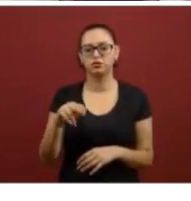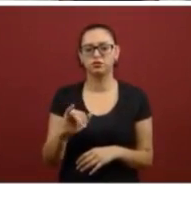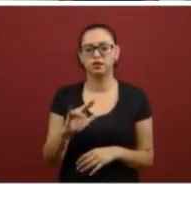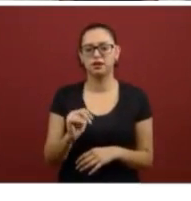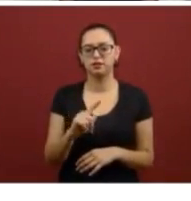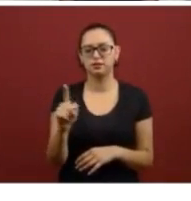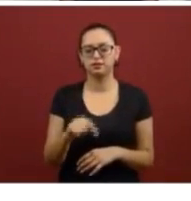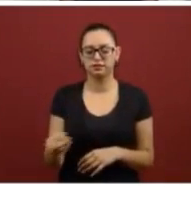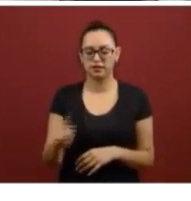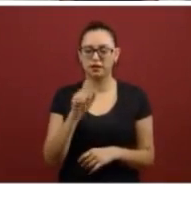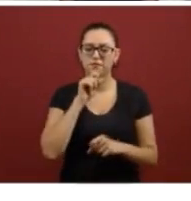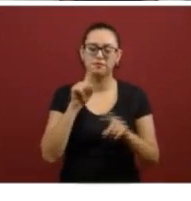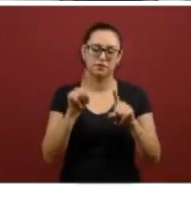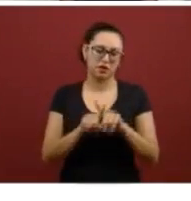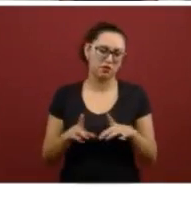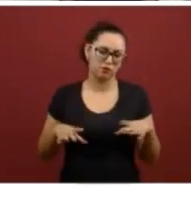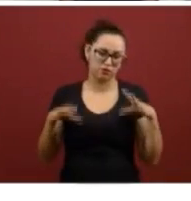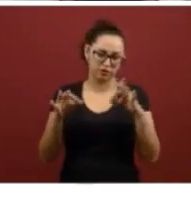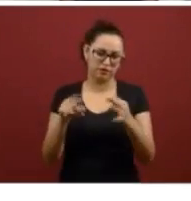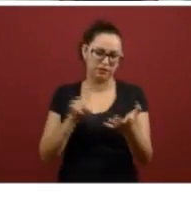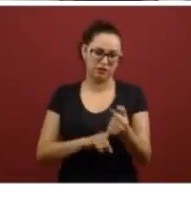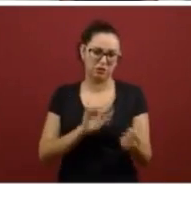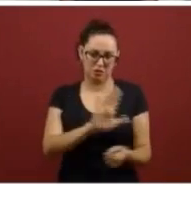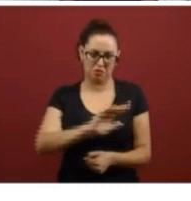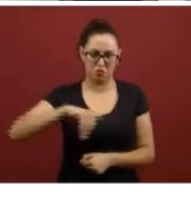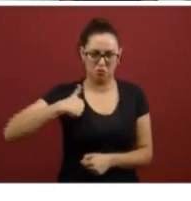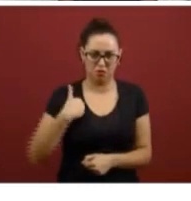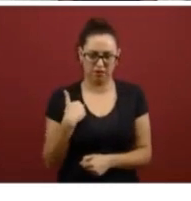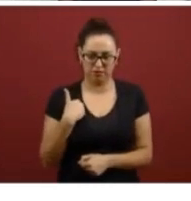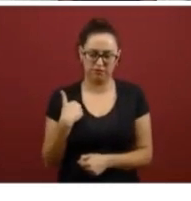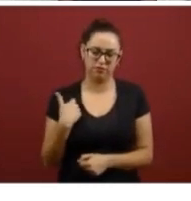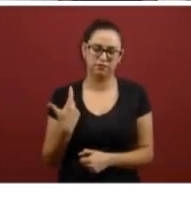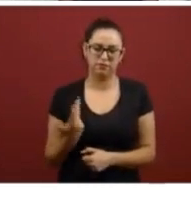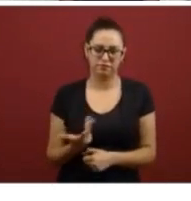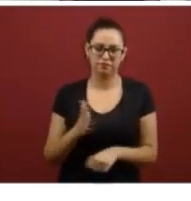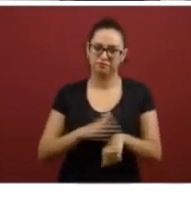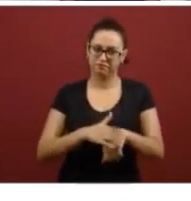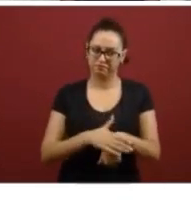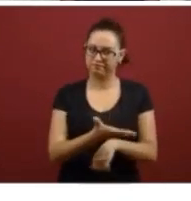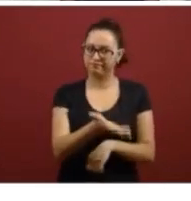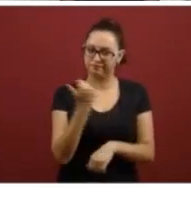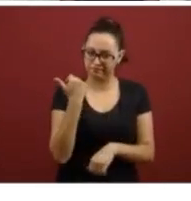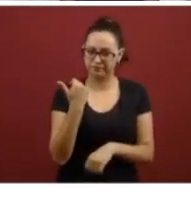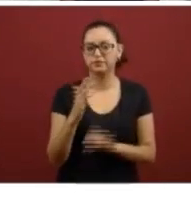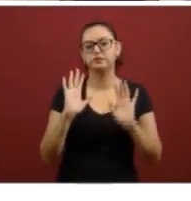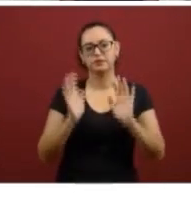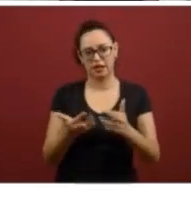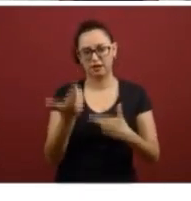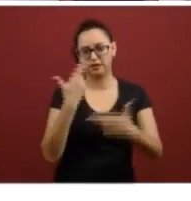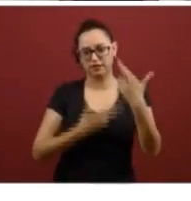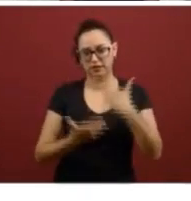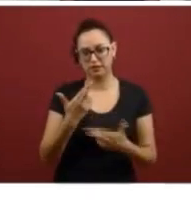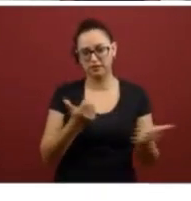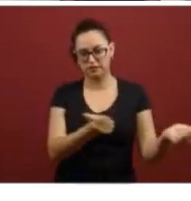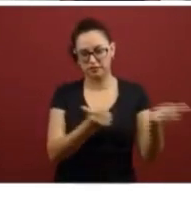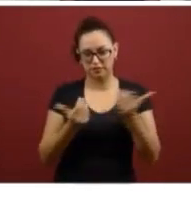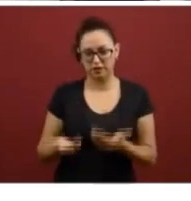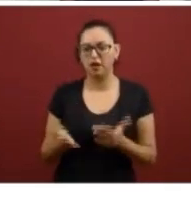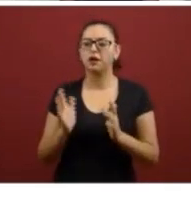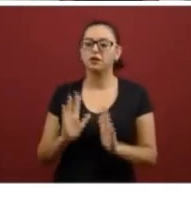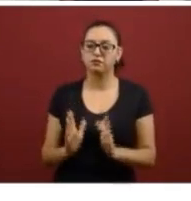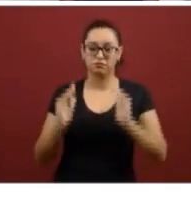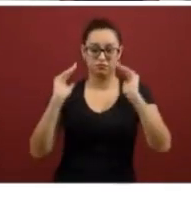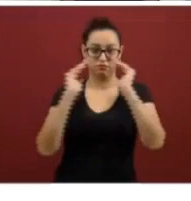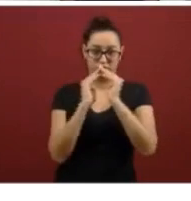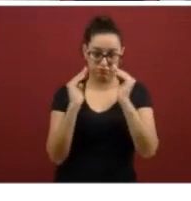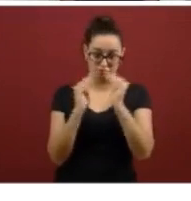fundación de la CNC CNC la tenía had, en depositaría. They Ya had taken se it la as solicitamos, depository. nos la han Wow, it's got a devuelto, pool. y esta también pues es una